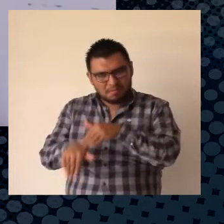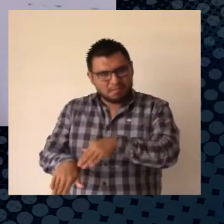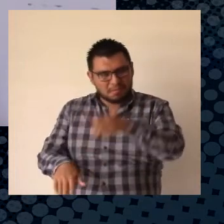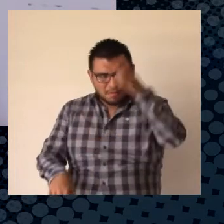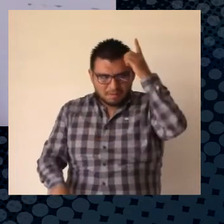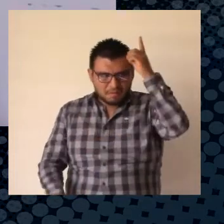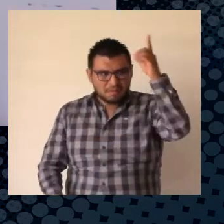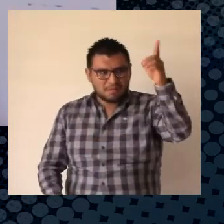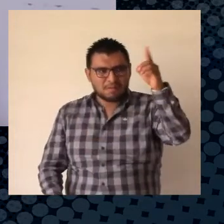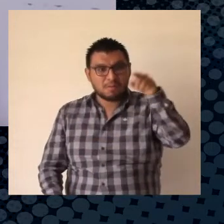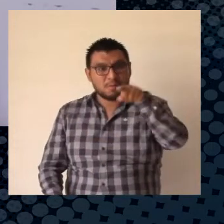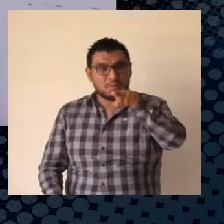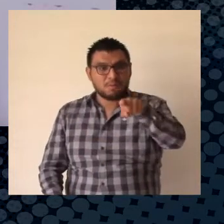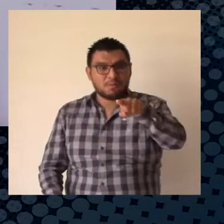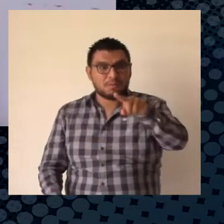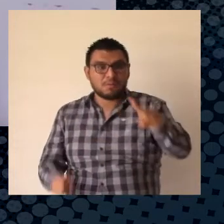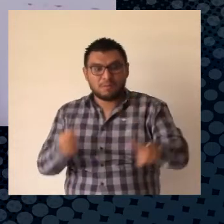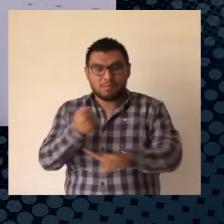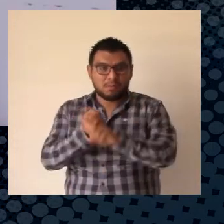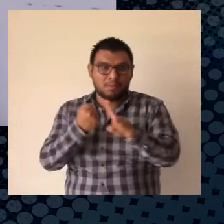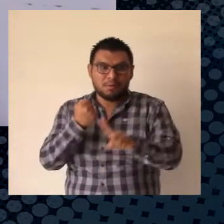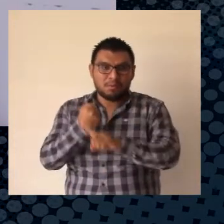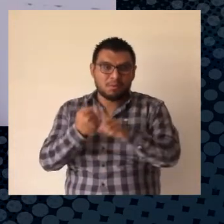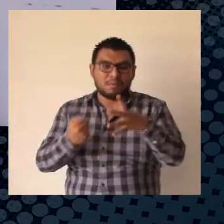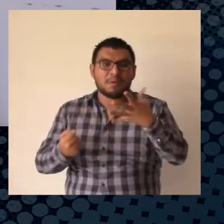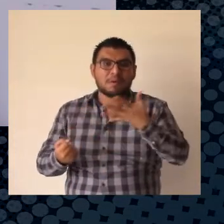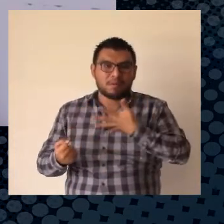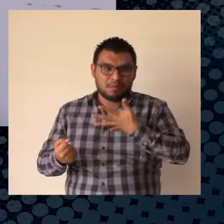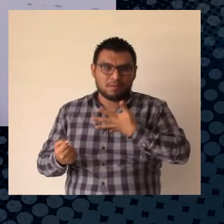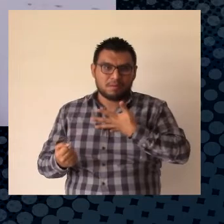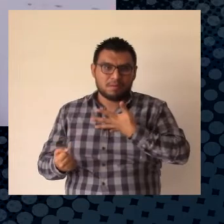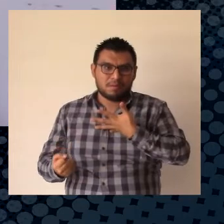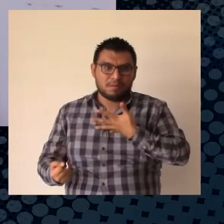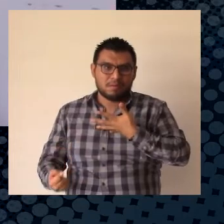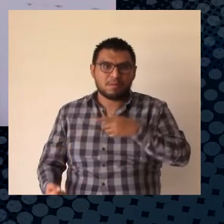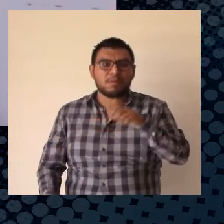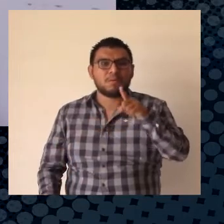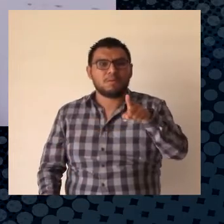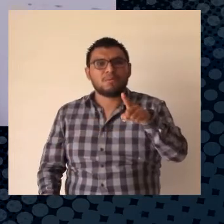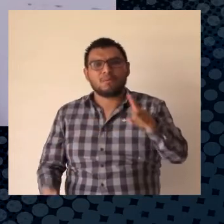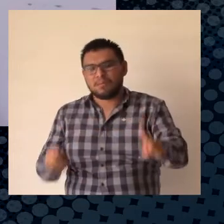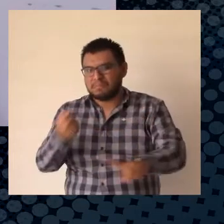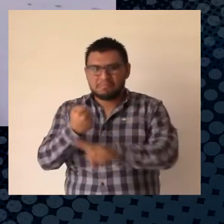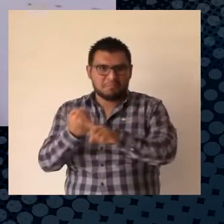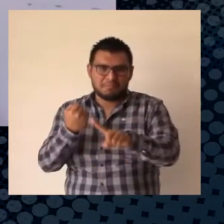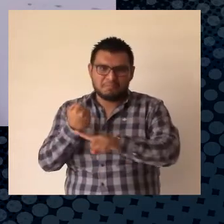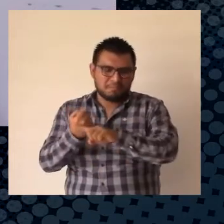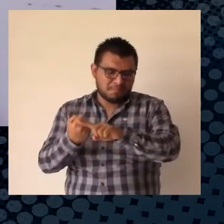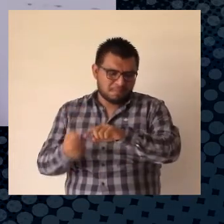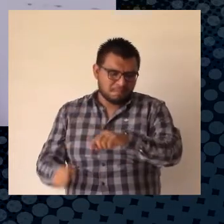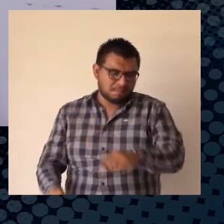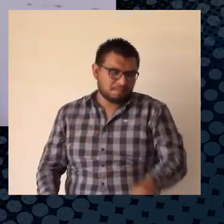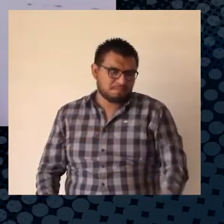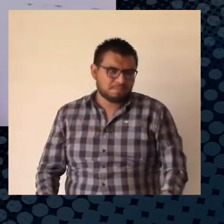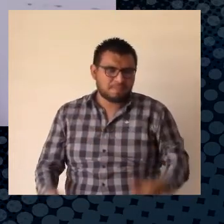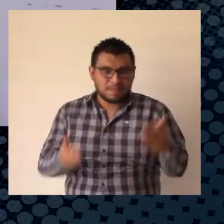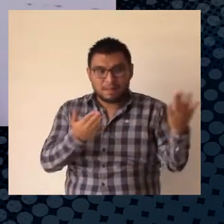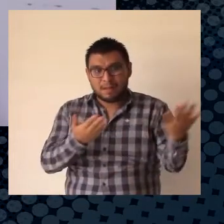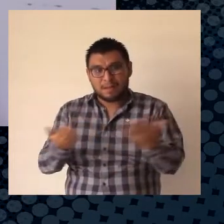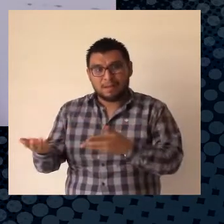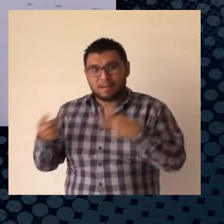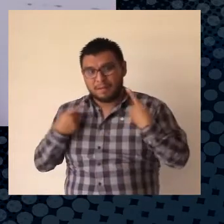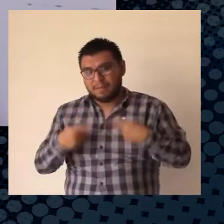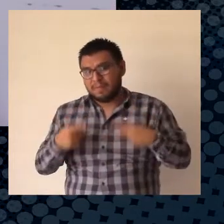divina, usted va a tener problemas. Va a tener dificultades. Lleve a la persona,